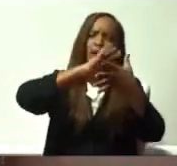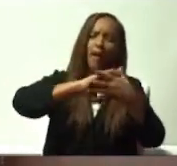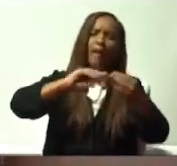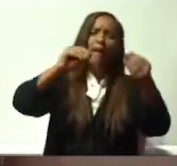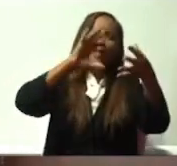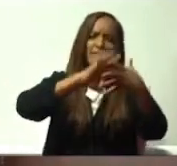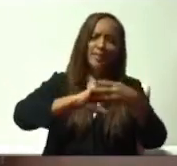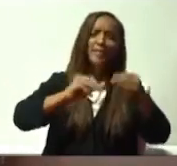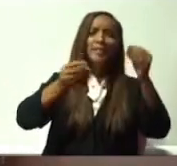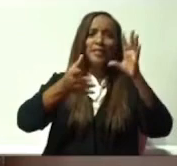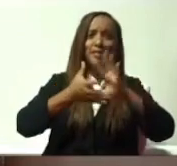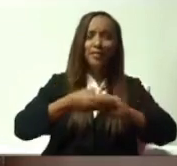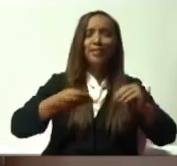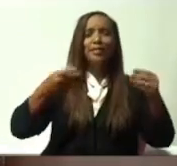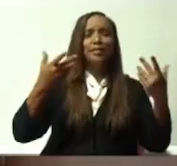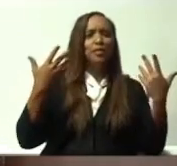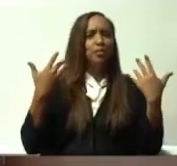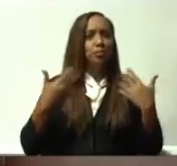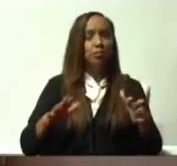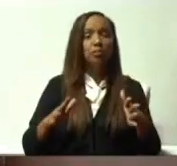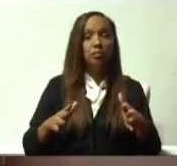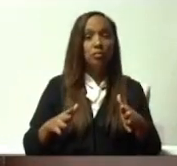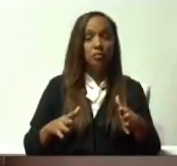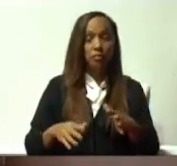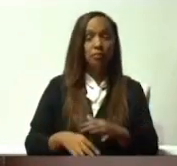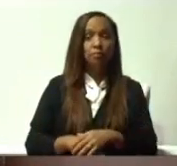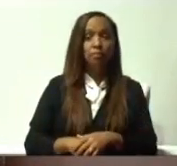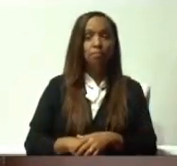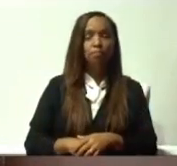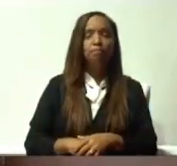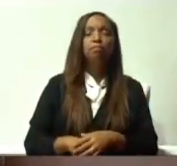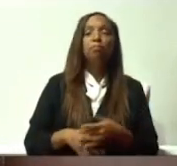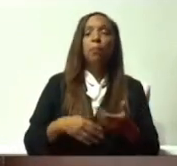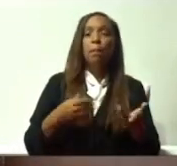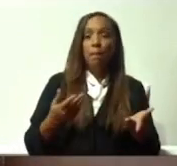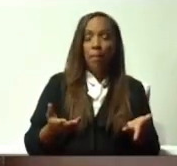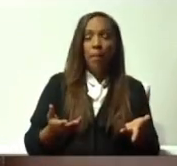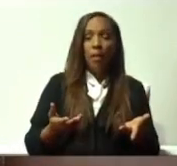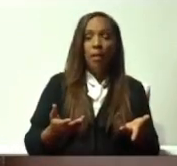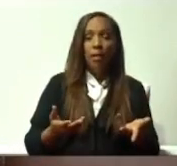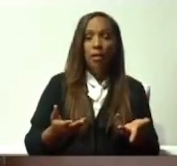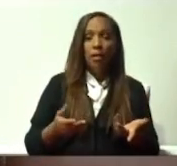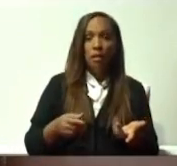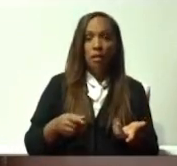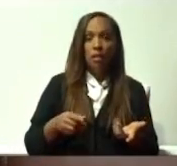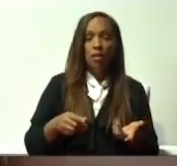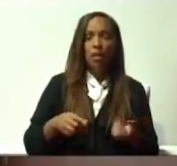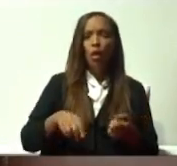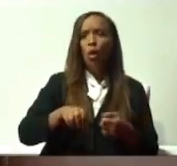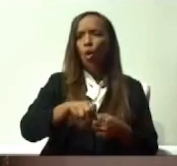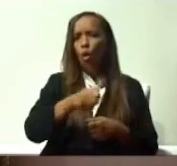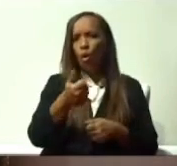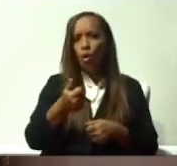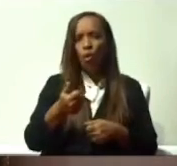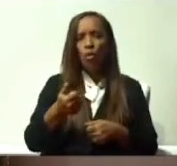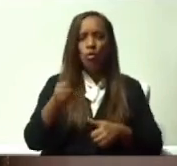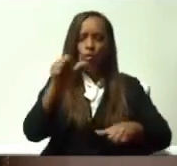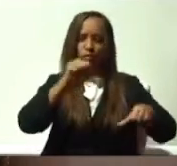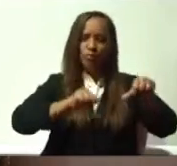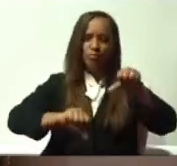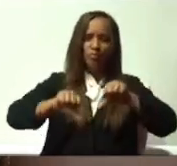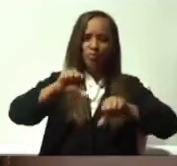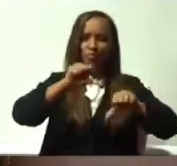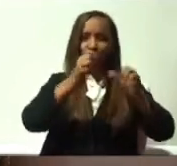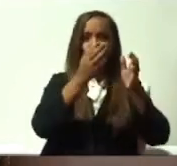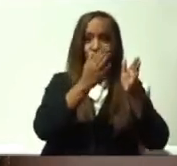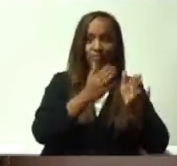este reconocimiento. Agradecer a tantos científicos que han estado con nosotros acompañándonos en la Comisión